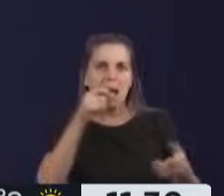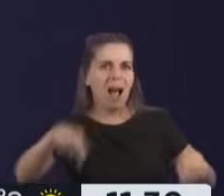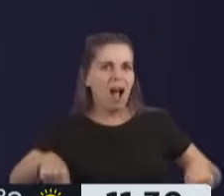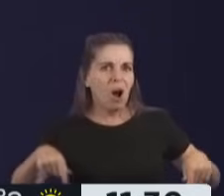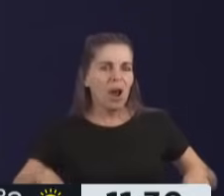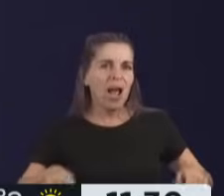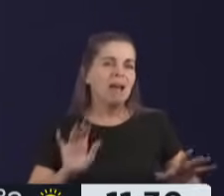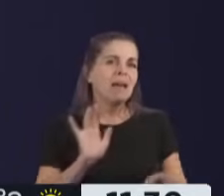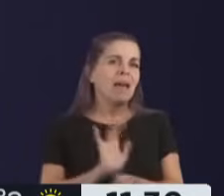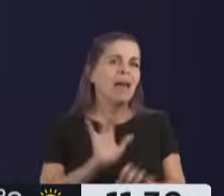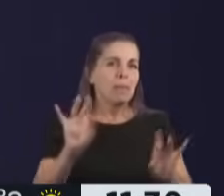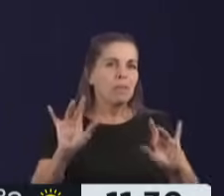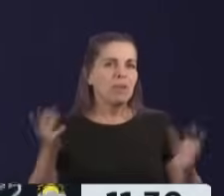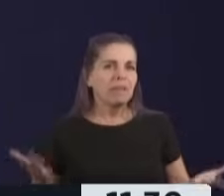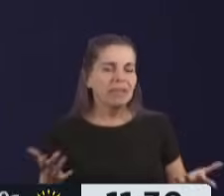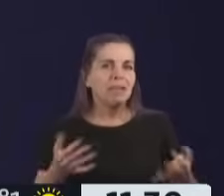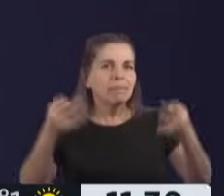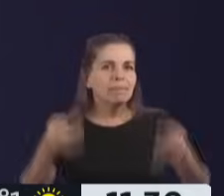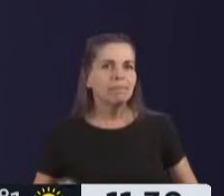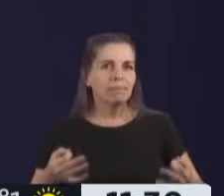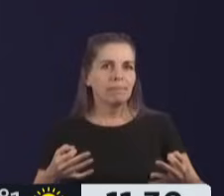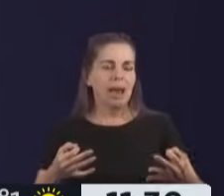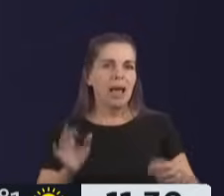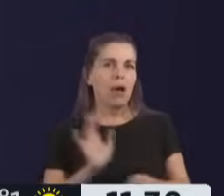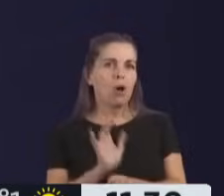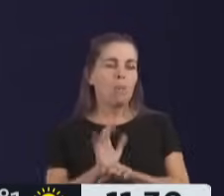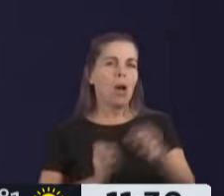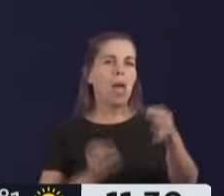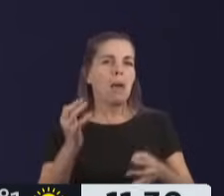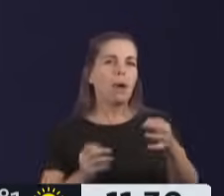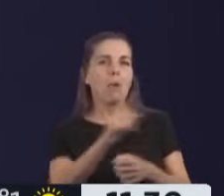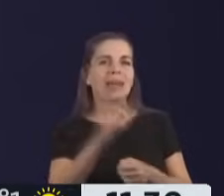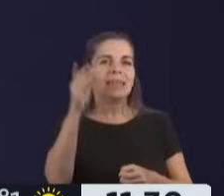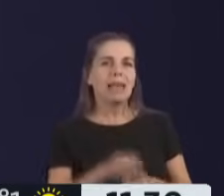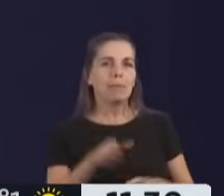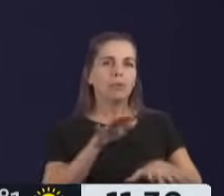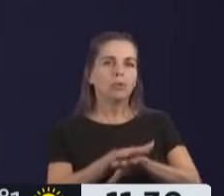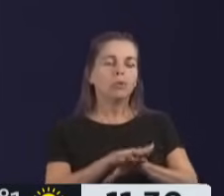demasiado parcial como para efectivamente hacer un juicio de valor sobre la situación.